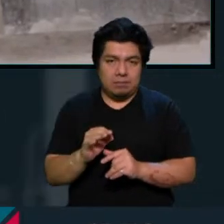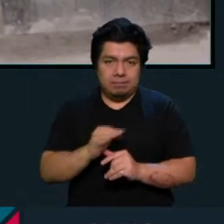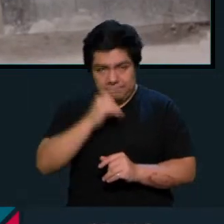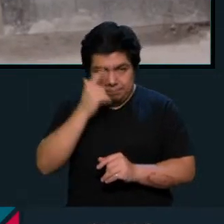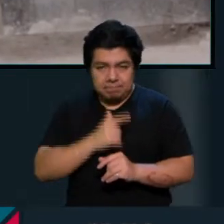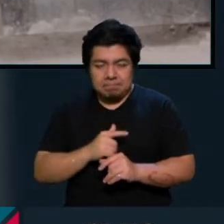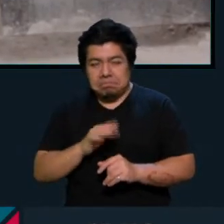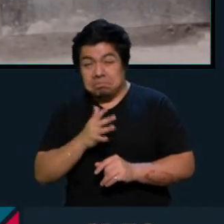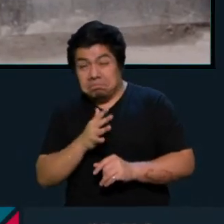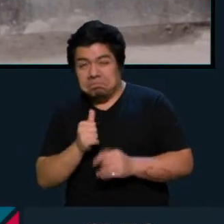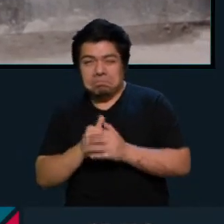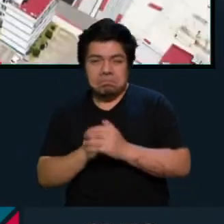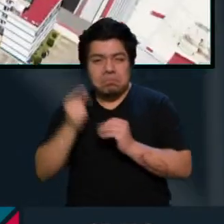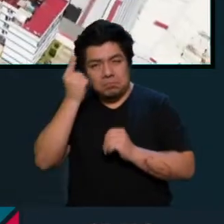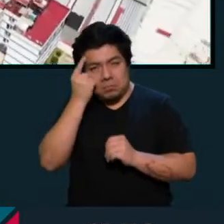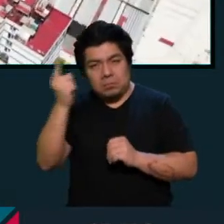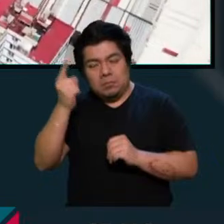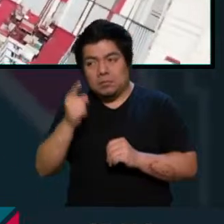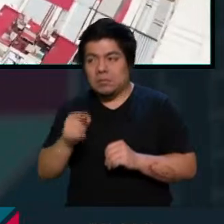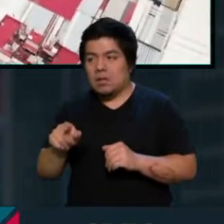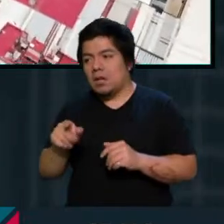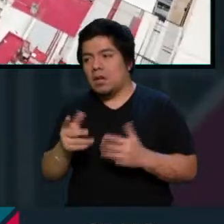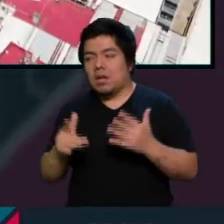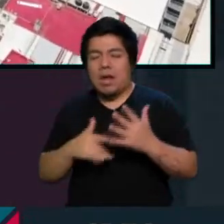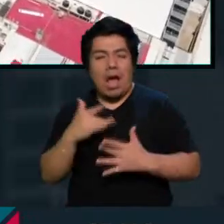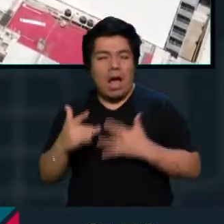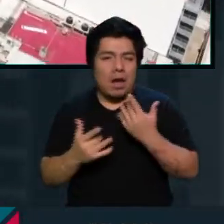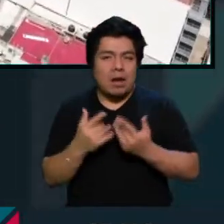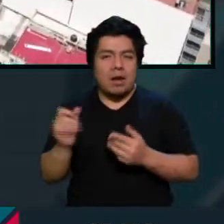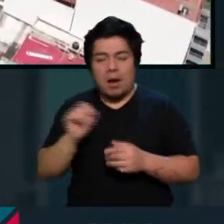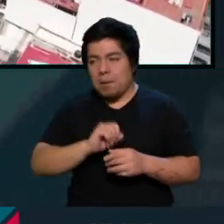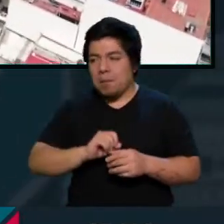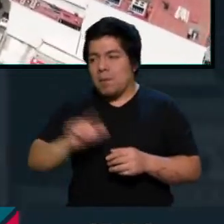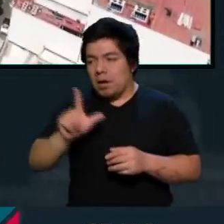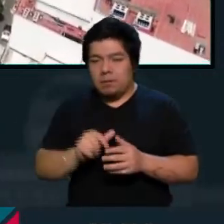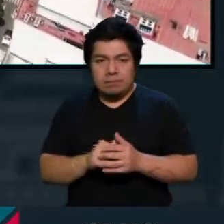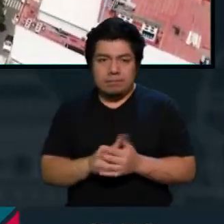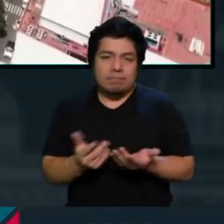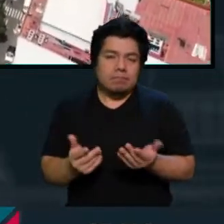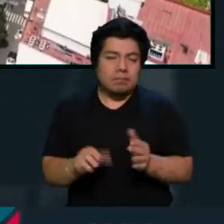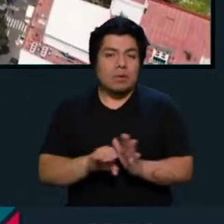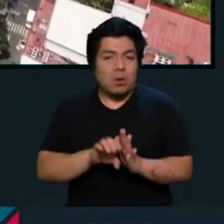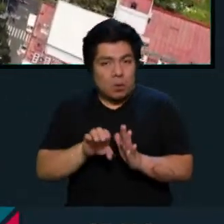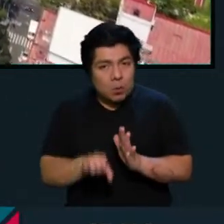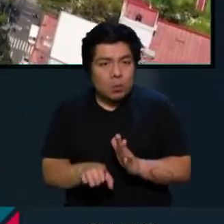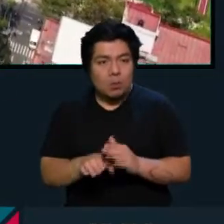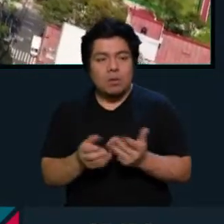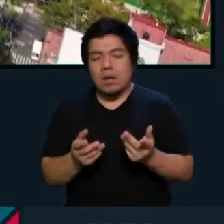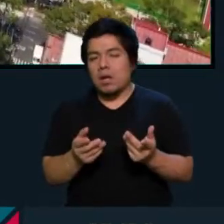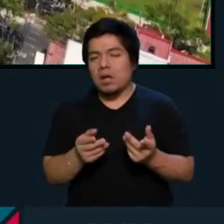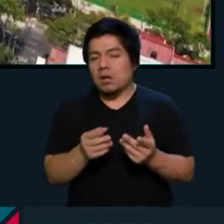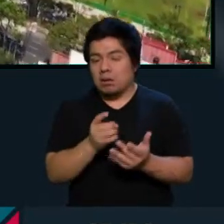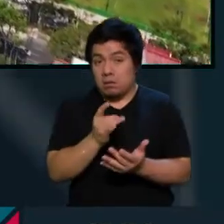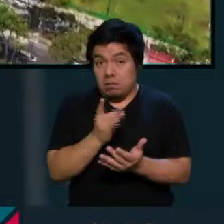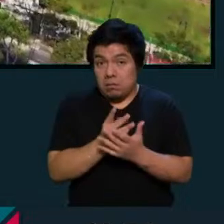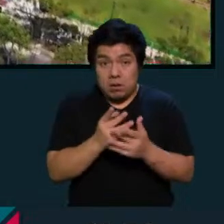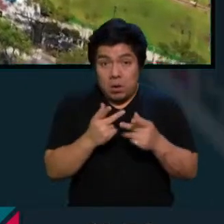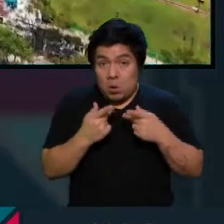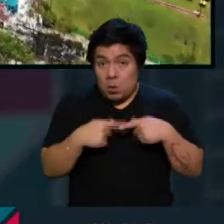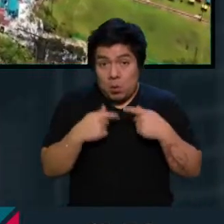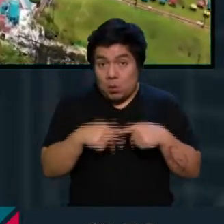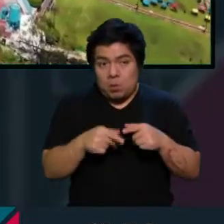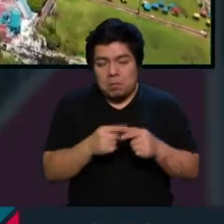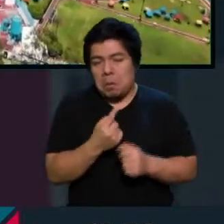normalmente son anfitriones fuertemente profesionalizados. Estamos hablando, por lo tanto, no de personas